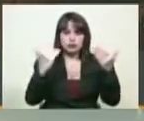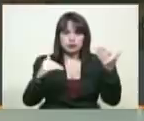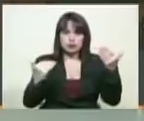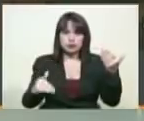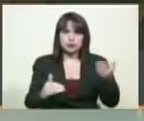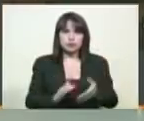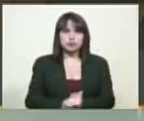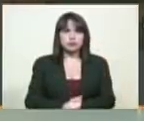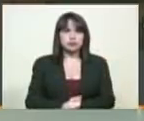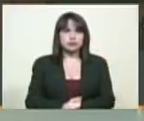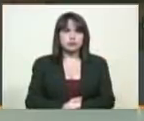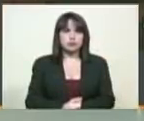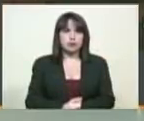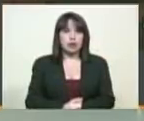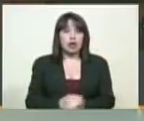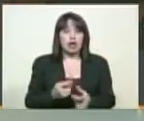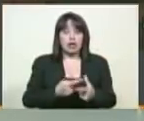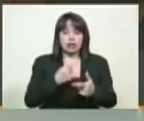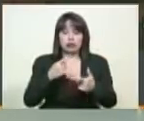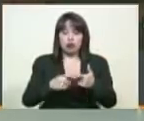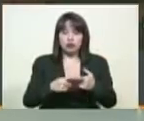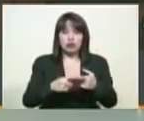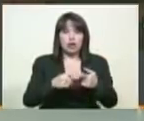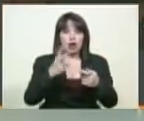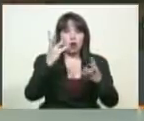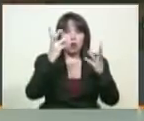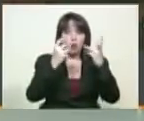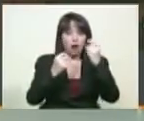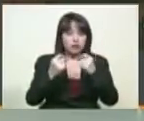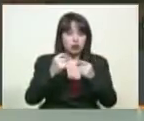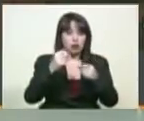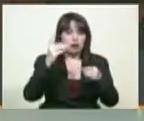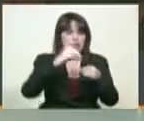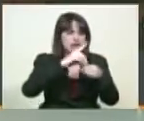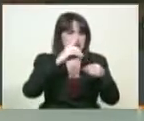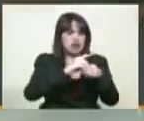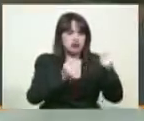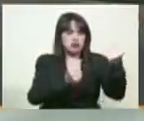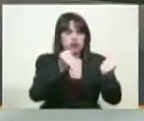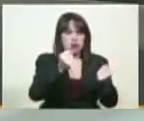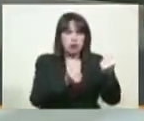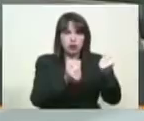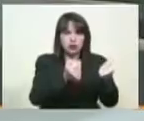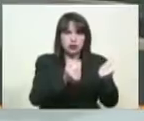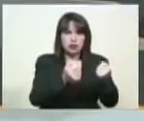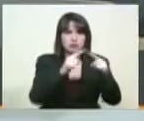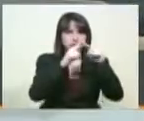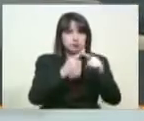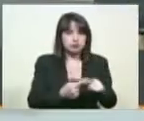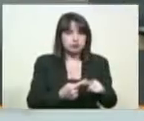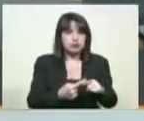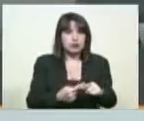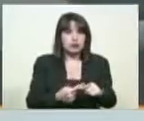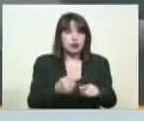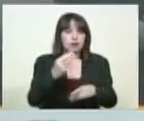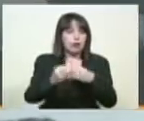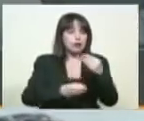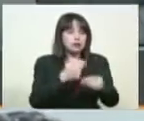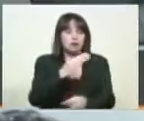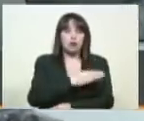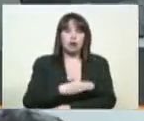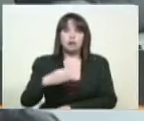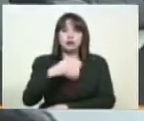así que el censo nacional de transporte va a servir de base para una gran misión